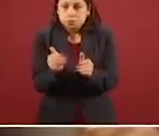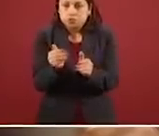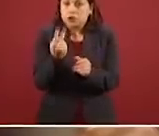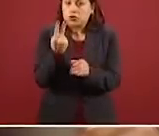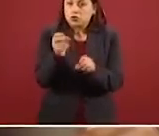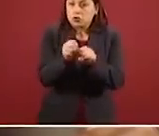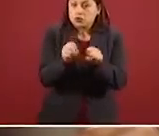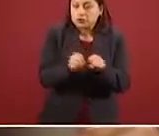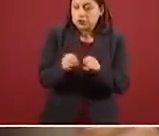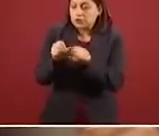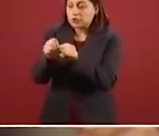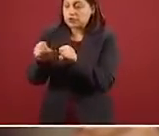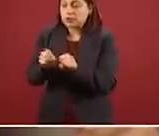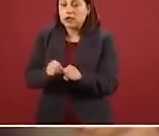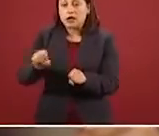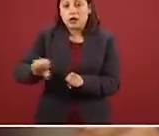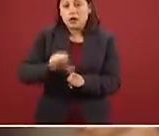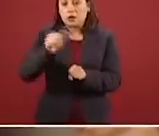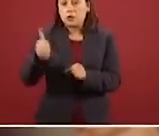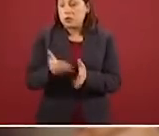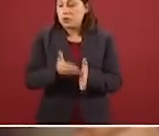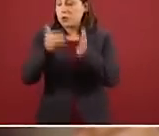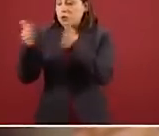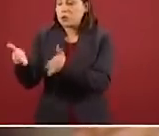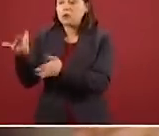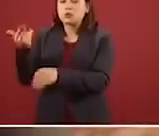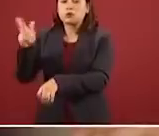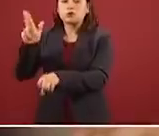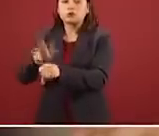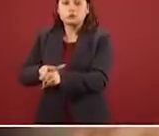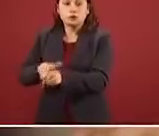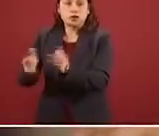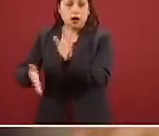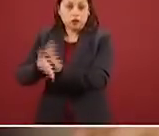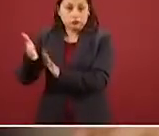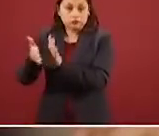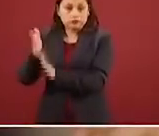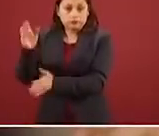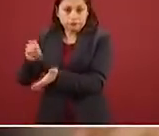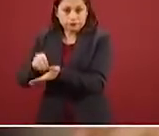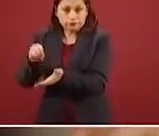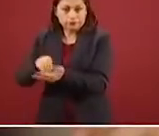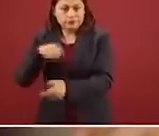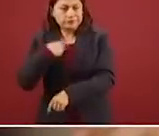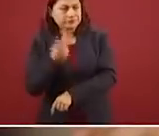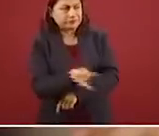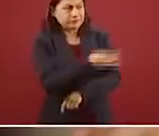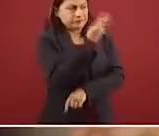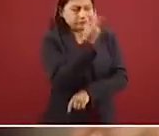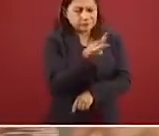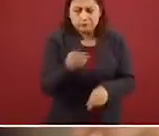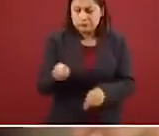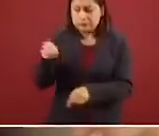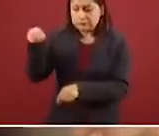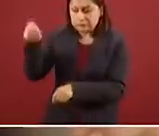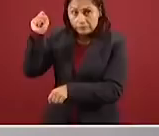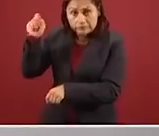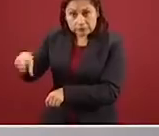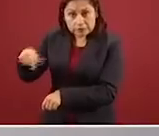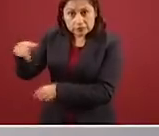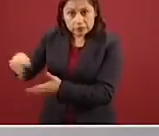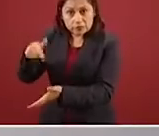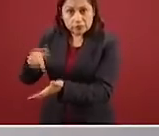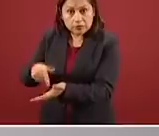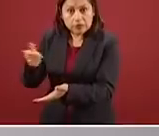y hasta el otro que está en obra negra donde sería el UBEAS. ¿Se va a rehabilitar ese o qué plan? No, el mismo